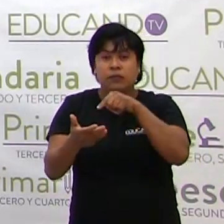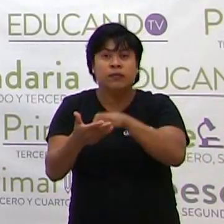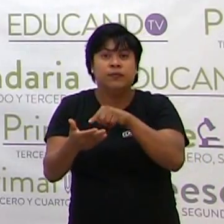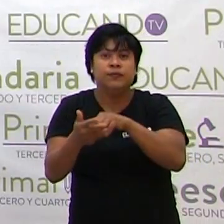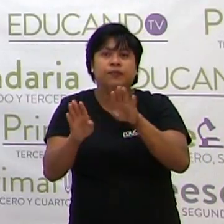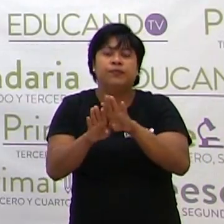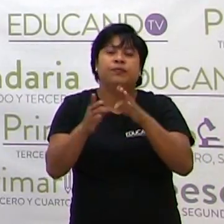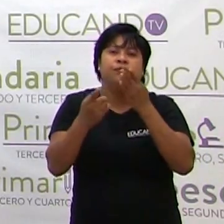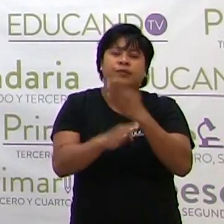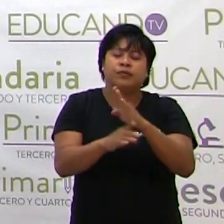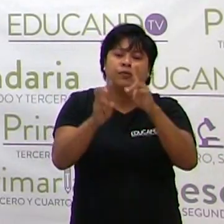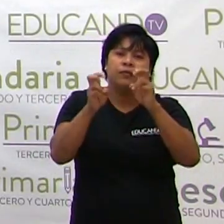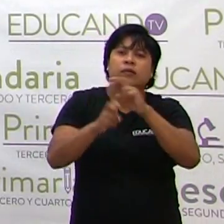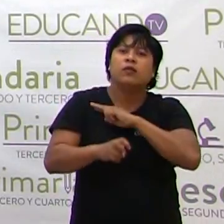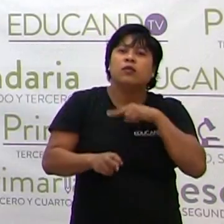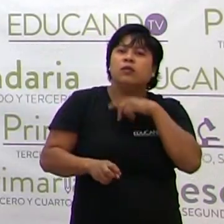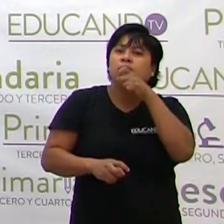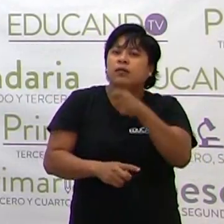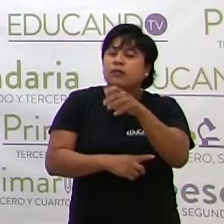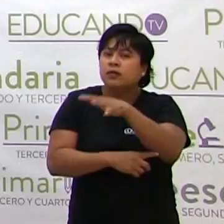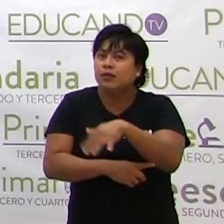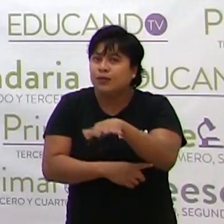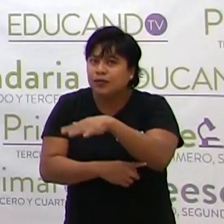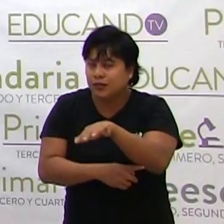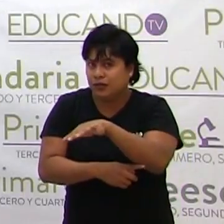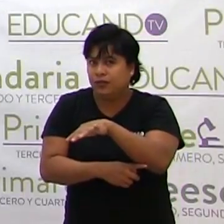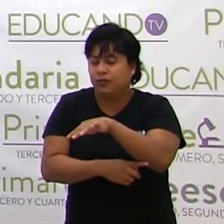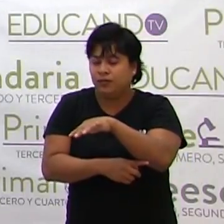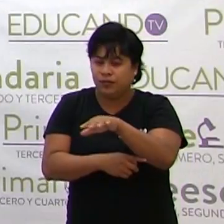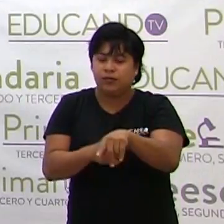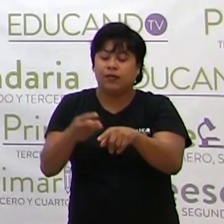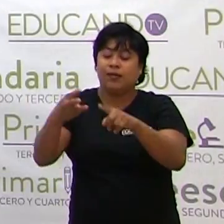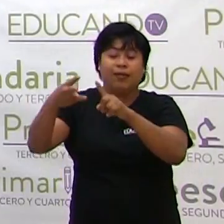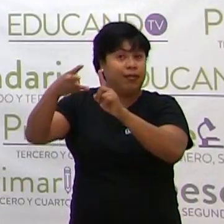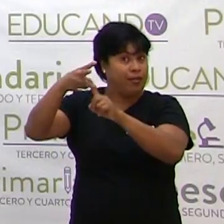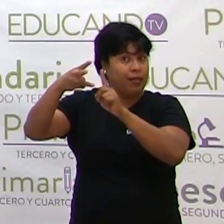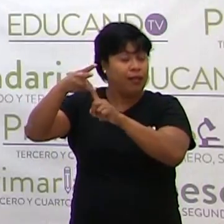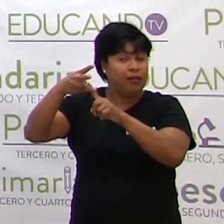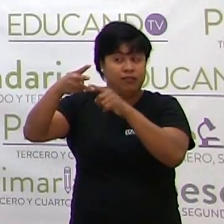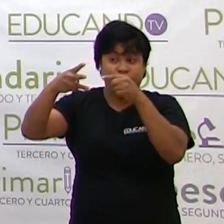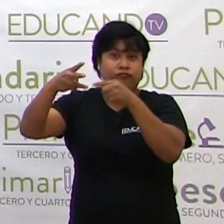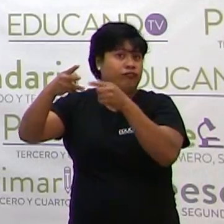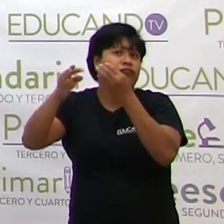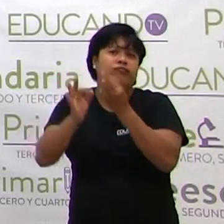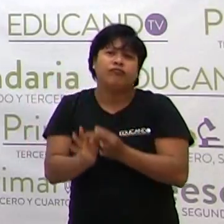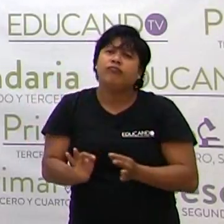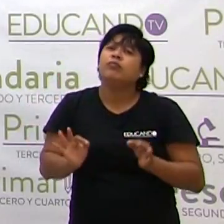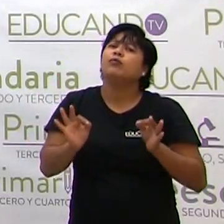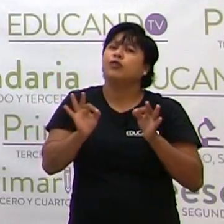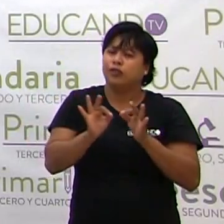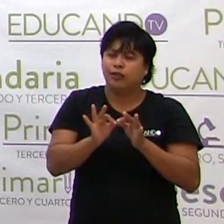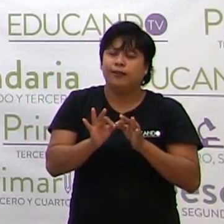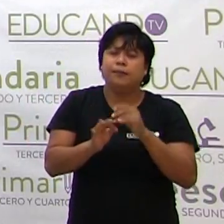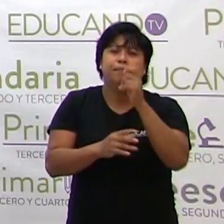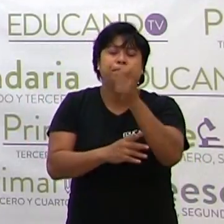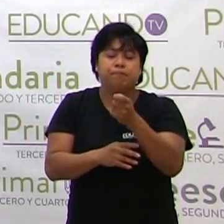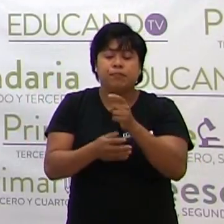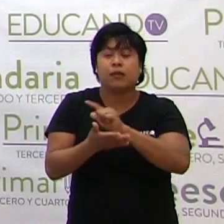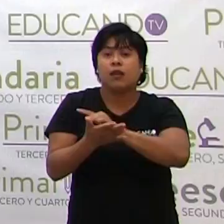de lo que estamos localizando. El número 3, que también es muy importante, son